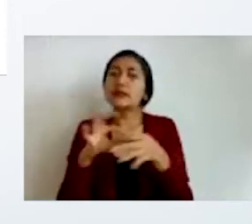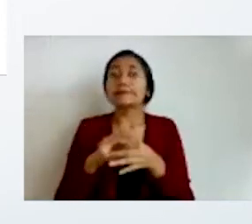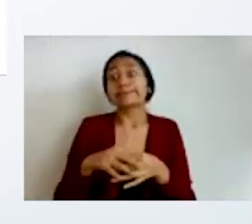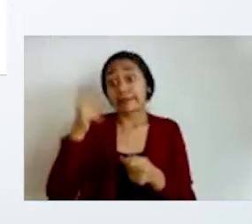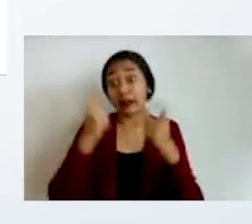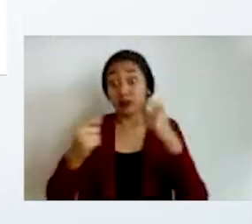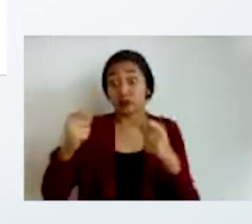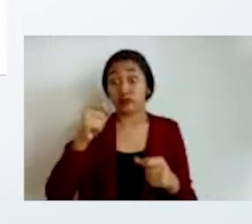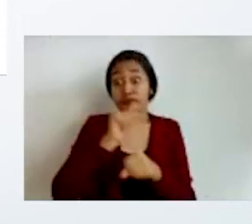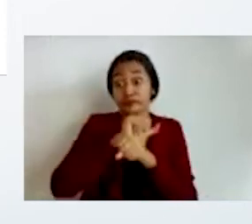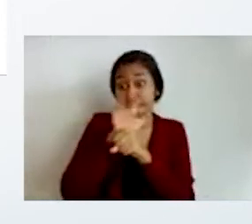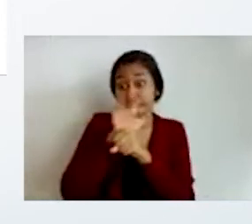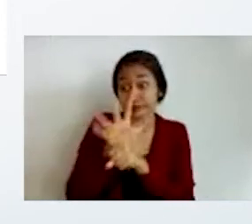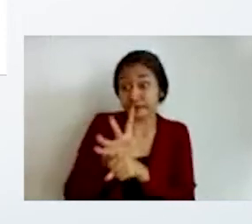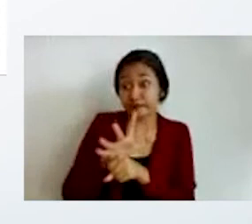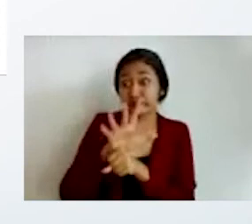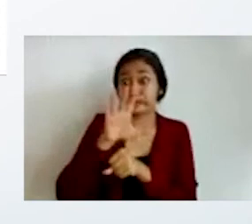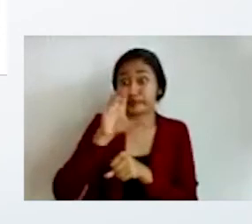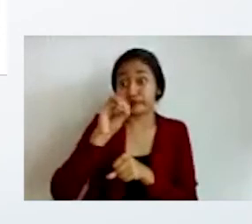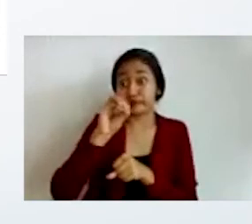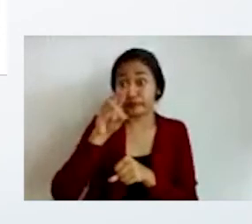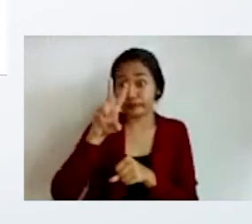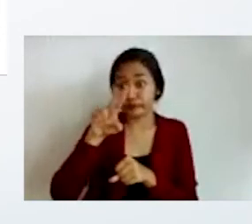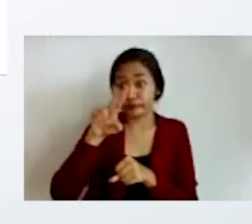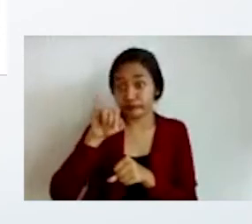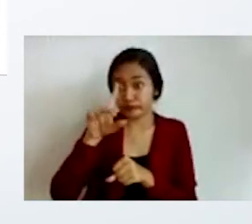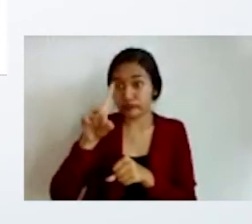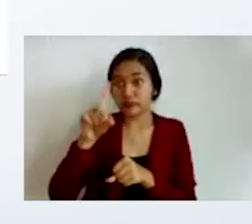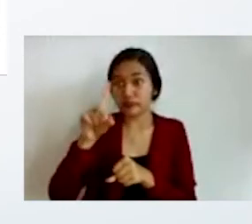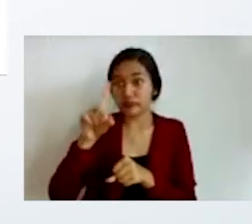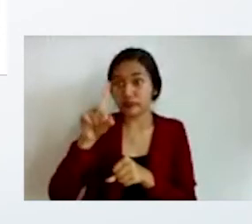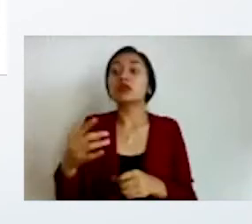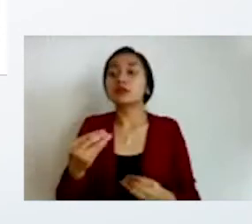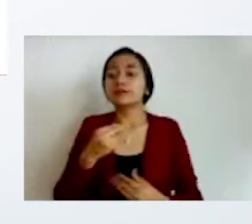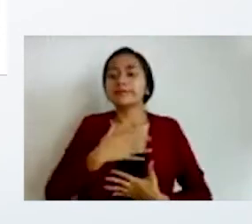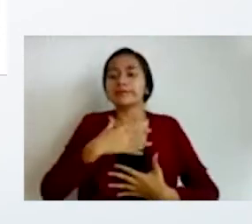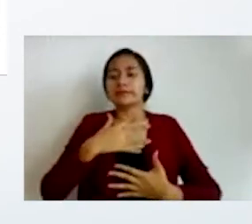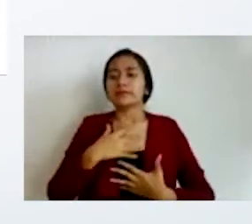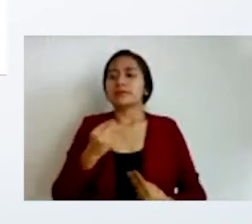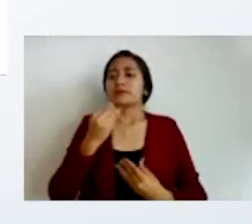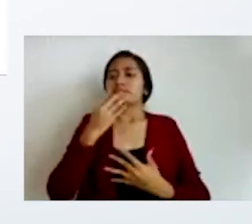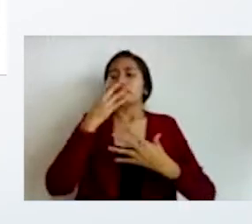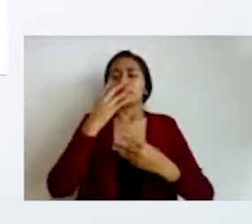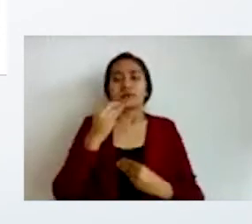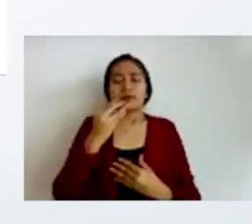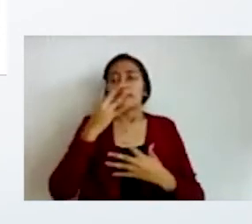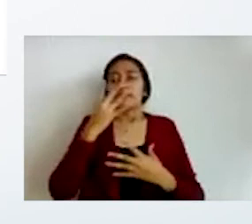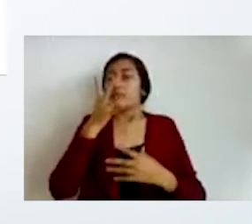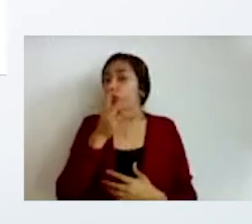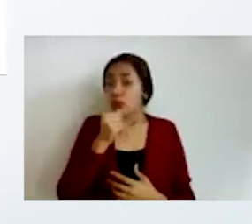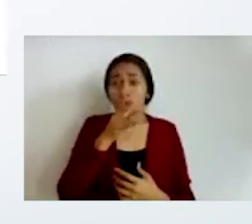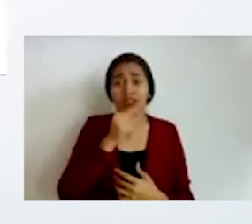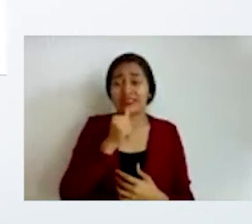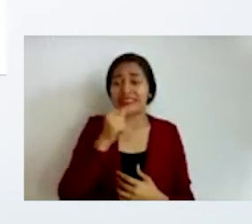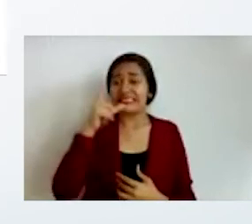de COVID-19 como dificultad respiratoria o insuficiencia respiratoria. Las personas,